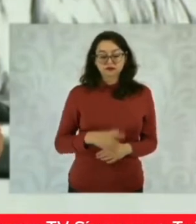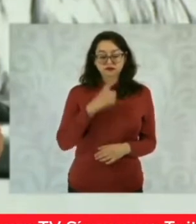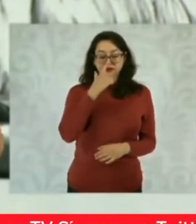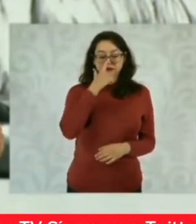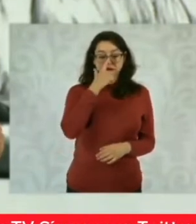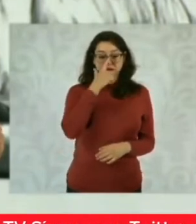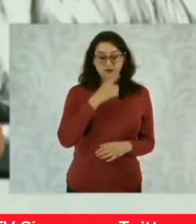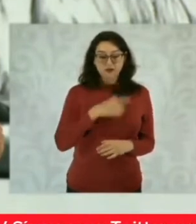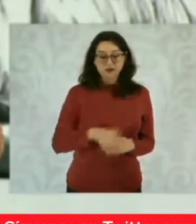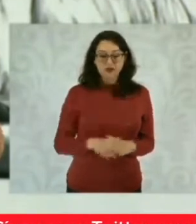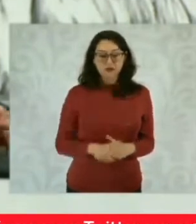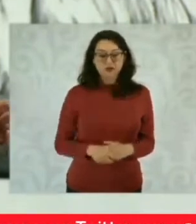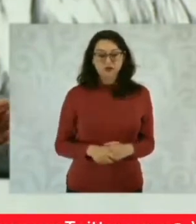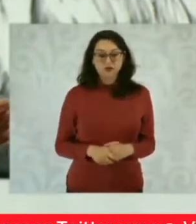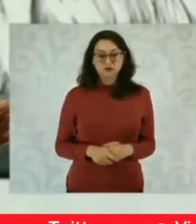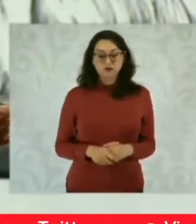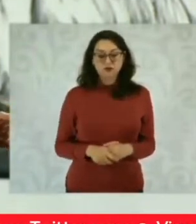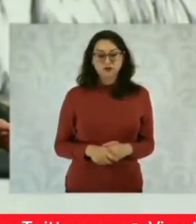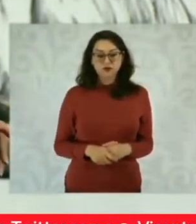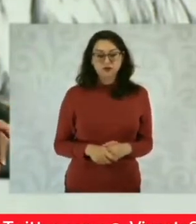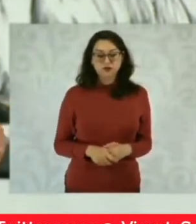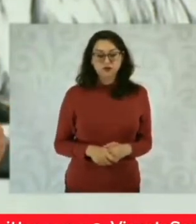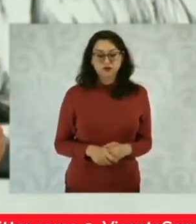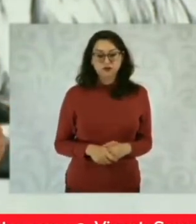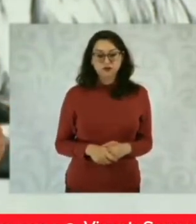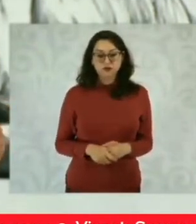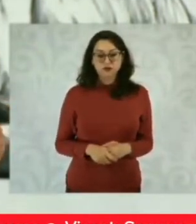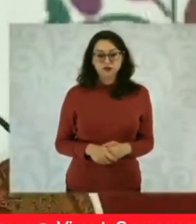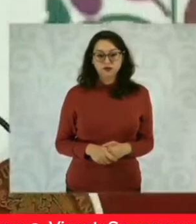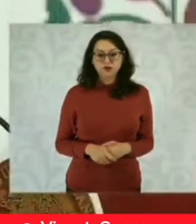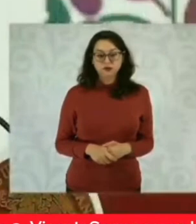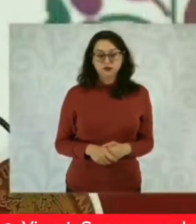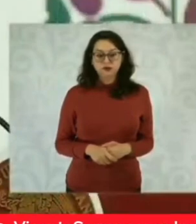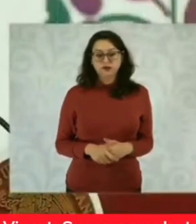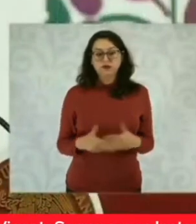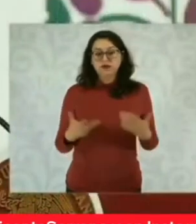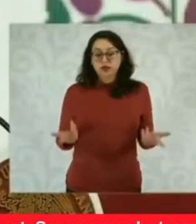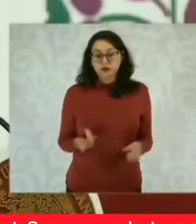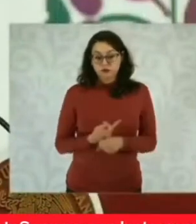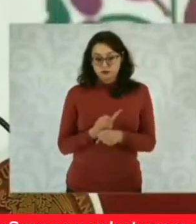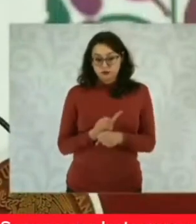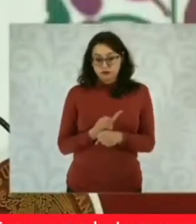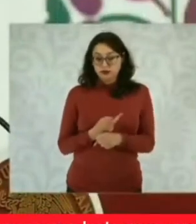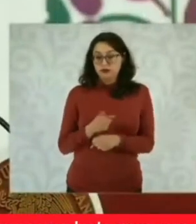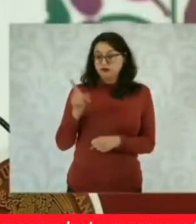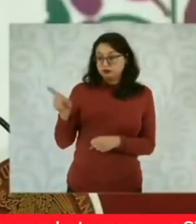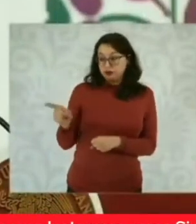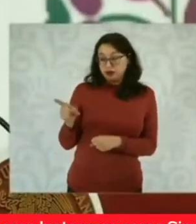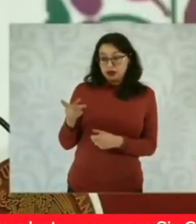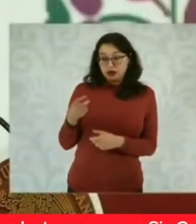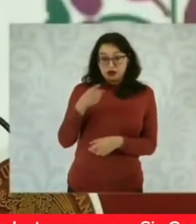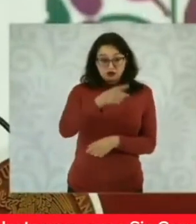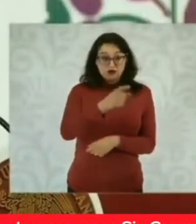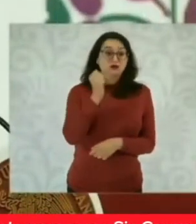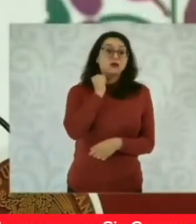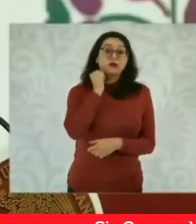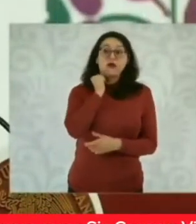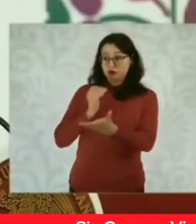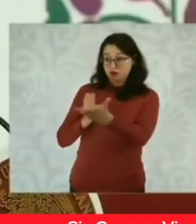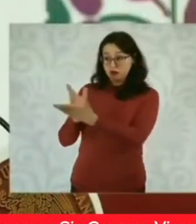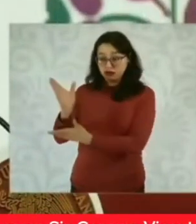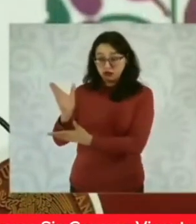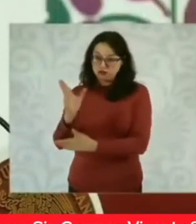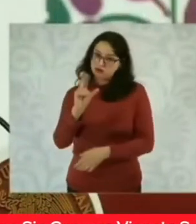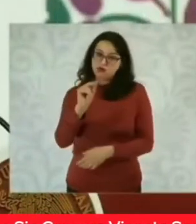de la selección al azar, sino que fue una decisión de la Corte de no continuar con los